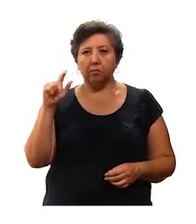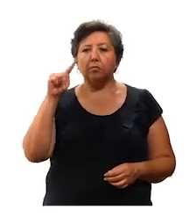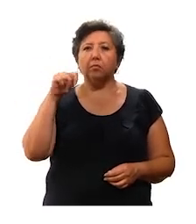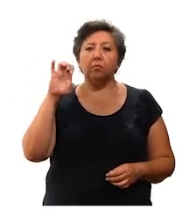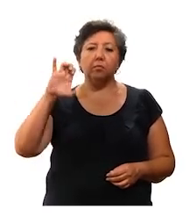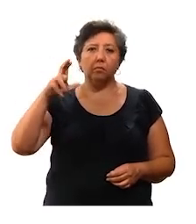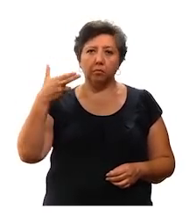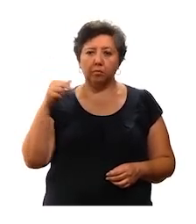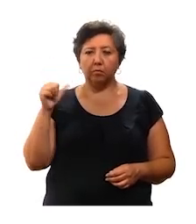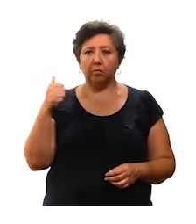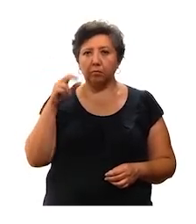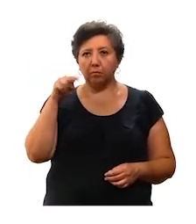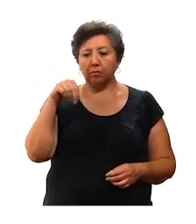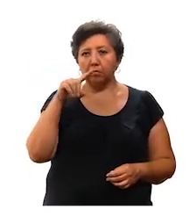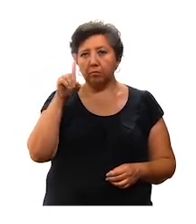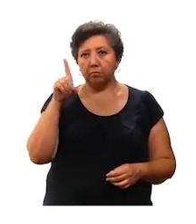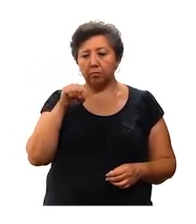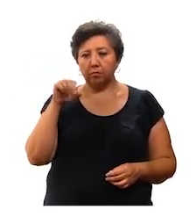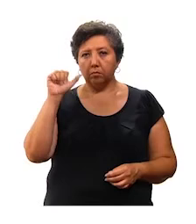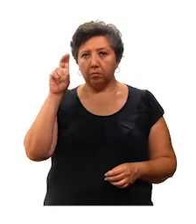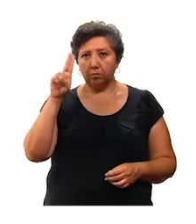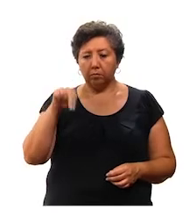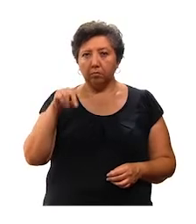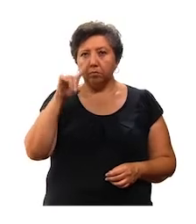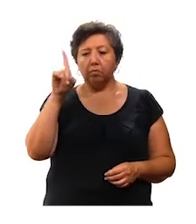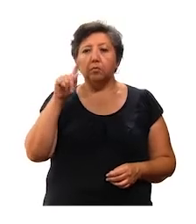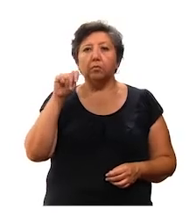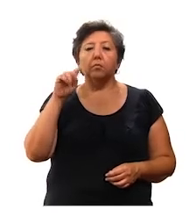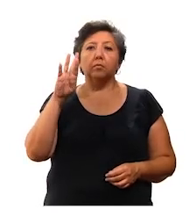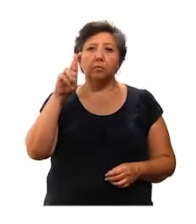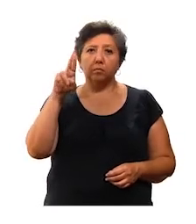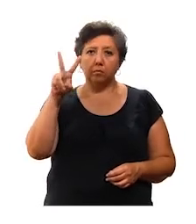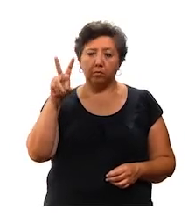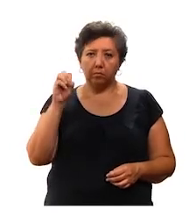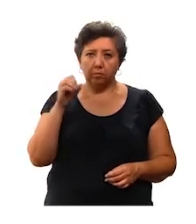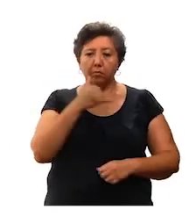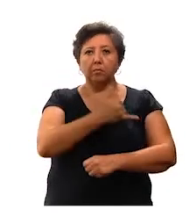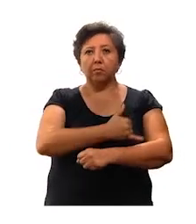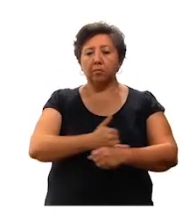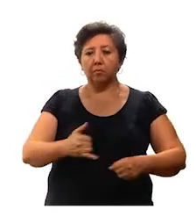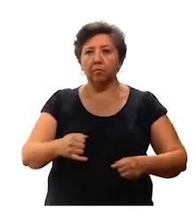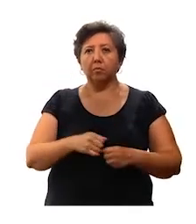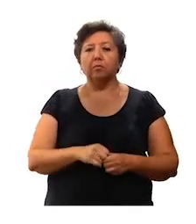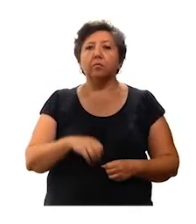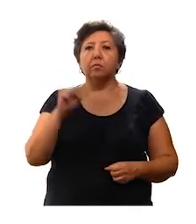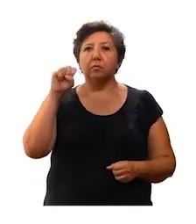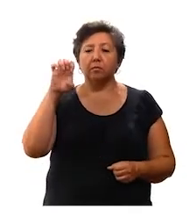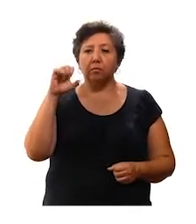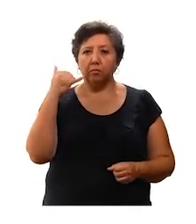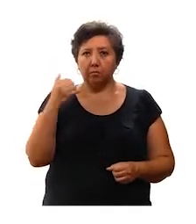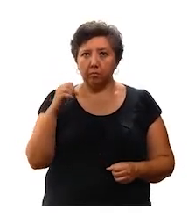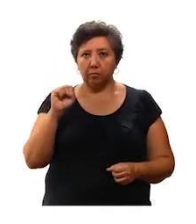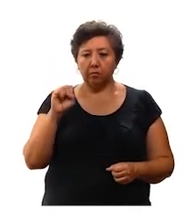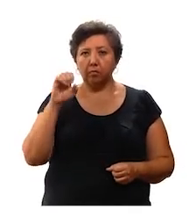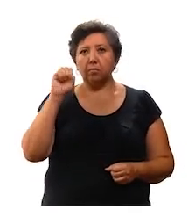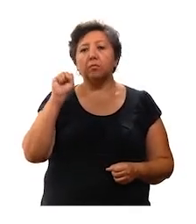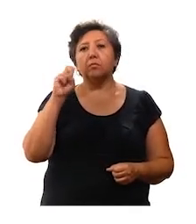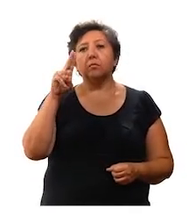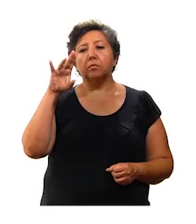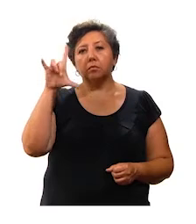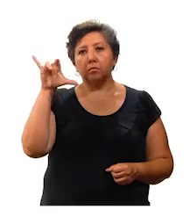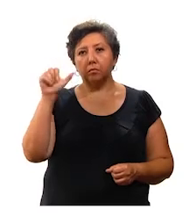Tecó, 1 en Cuncunul, San, Semul, Silam de Bravo, Izamal, Oshkushkab, Seyé,